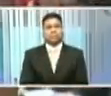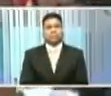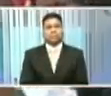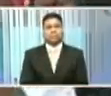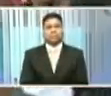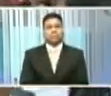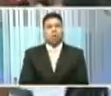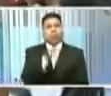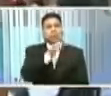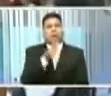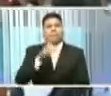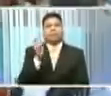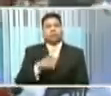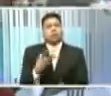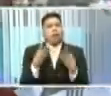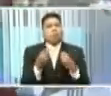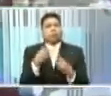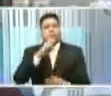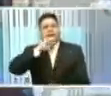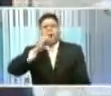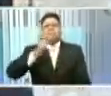Un personaje lleno de odio,